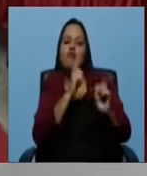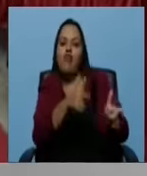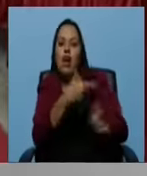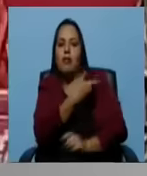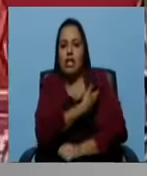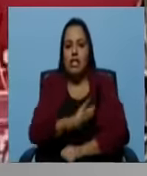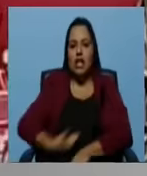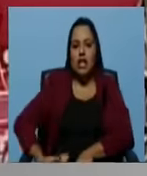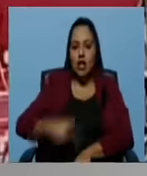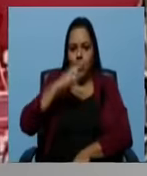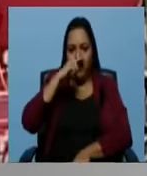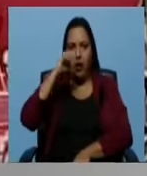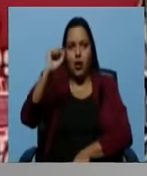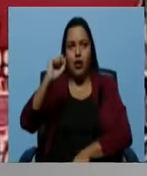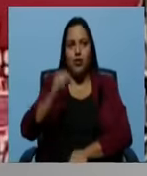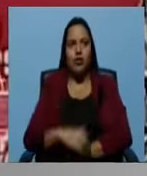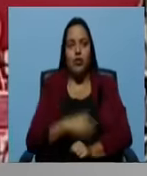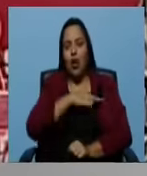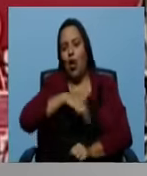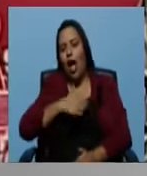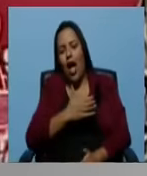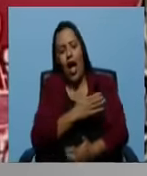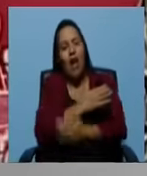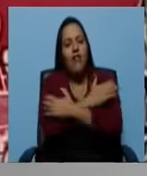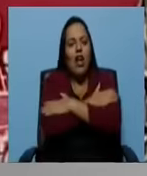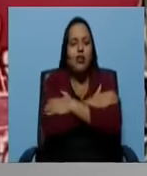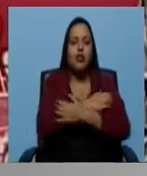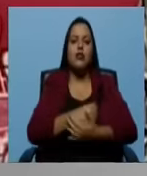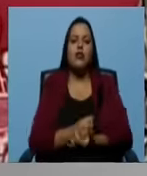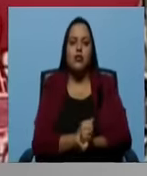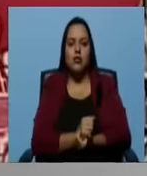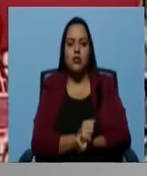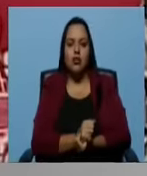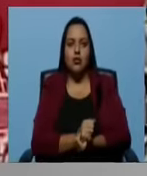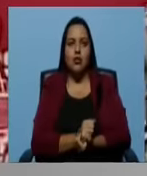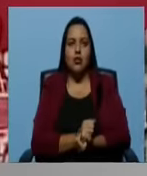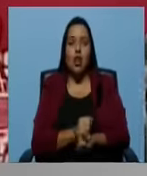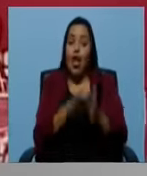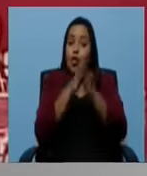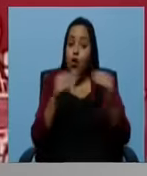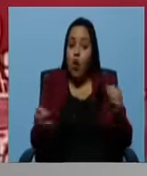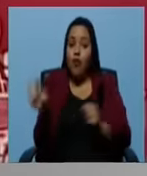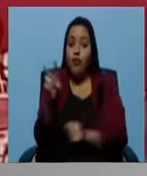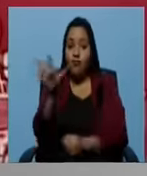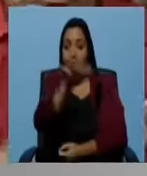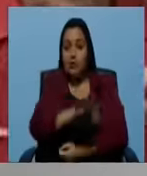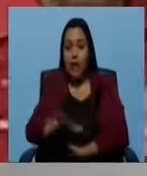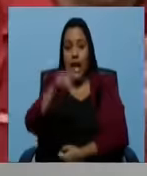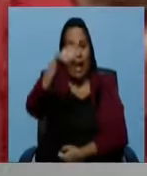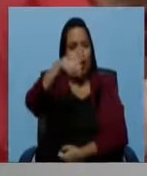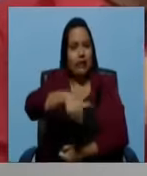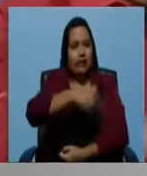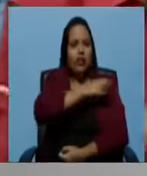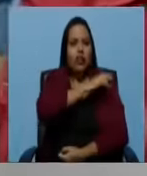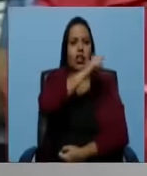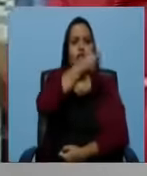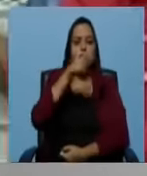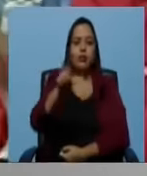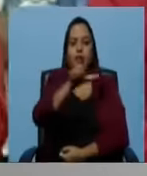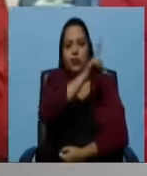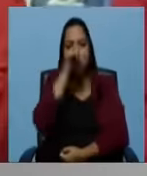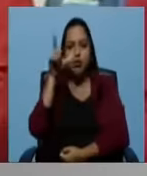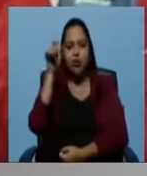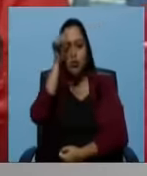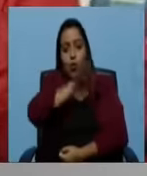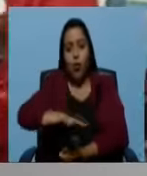presidente Nicolás Maduro. Reciban un gran abrazo de toda Venezuela, desde aquí desde la dirección del partido, toda